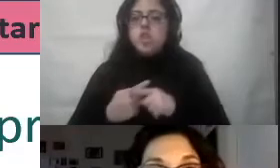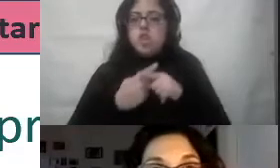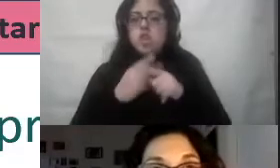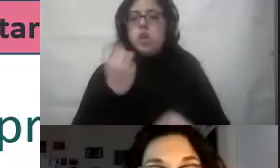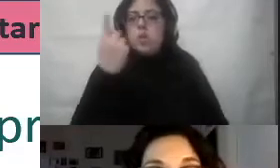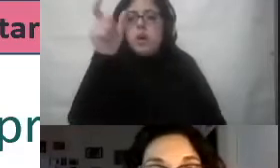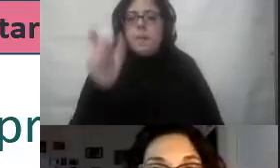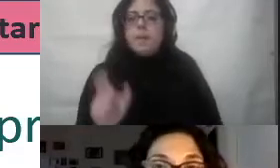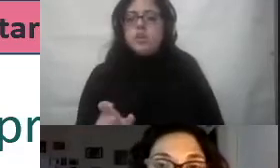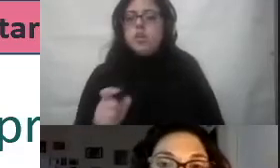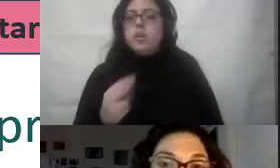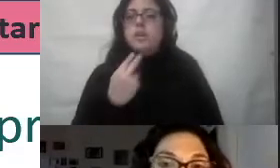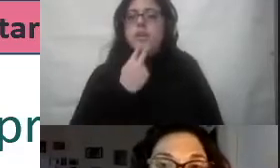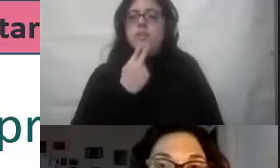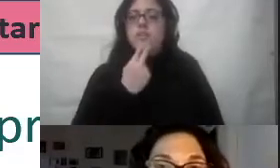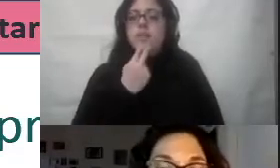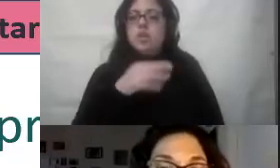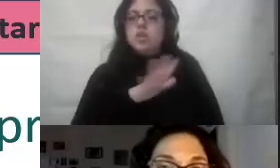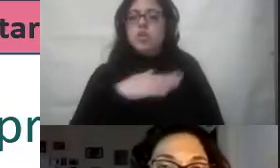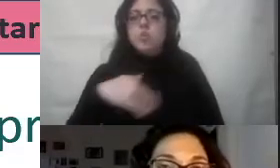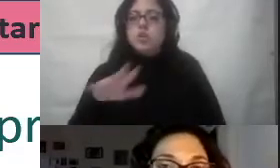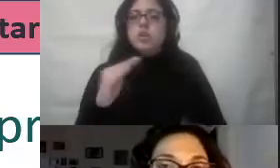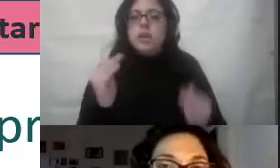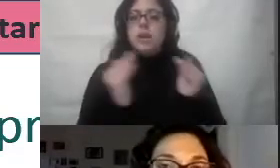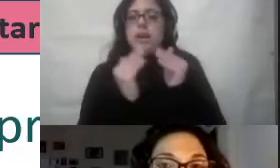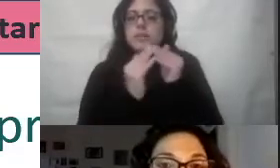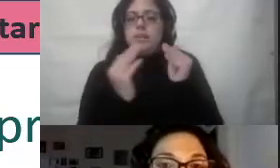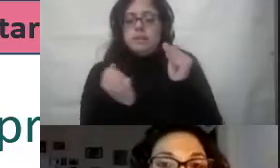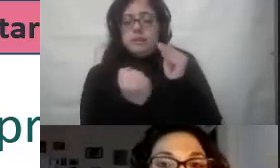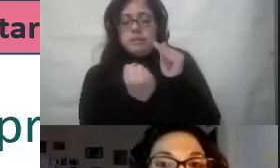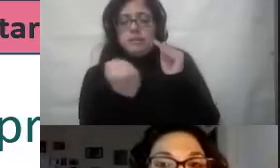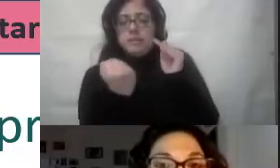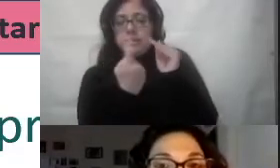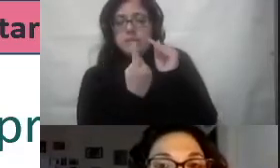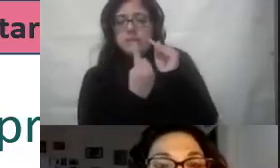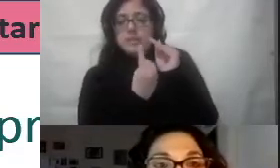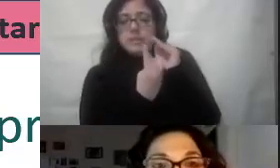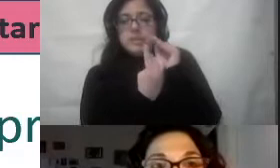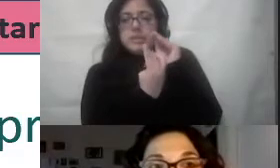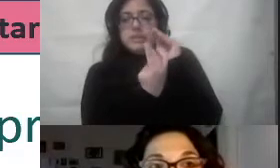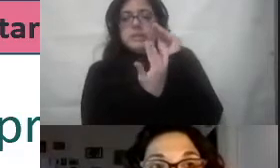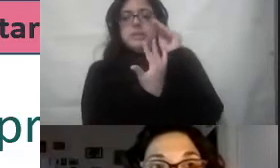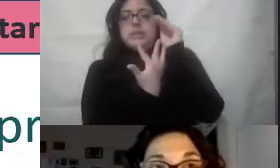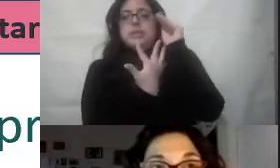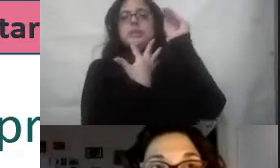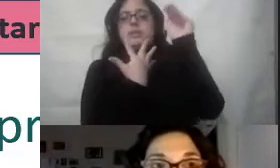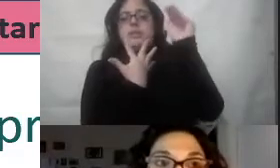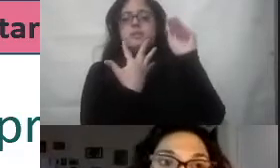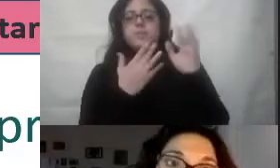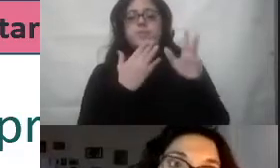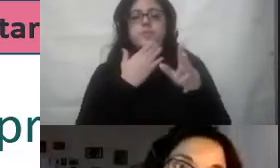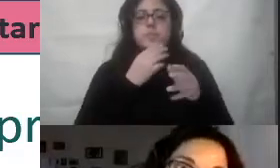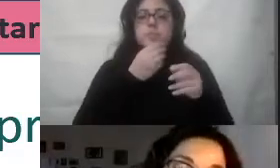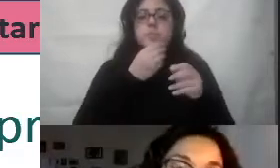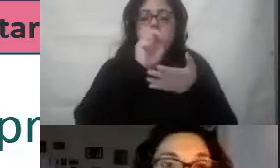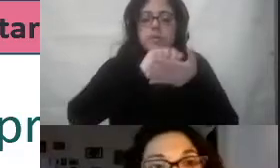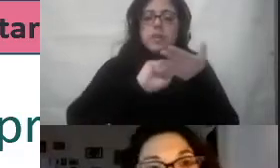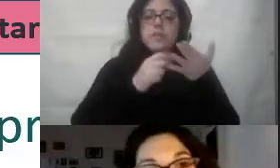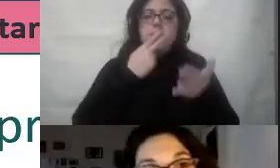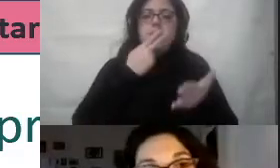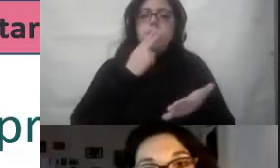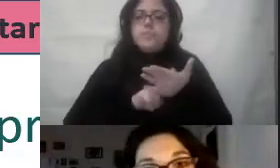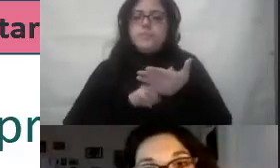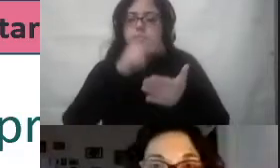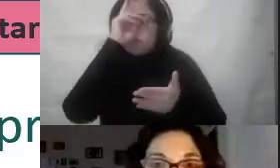una situación de hacinamiento, etc. Y que escriban una carta representando el rol, pero en la actualidad